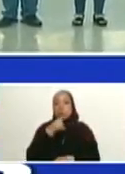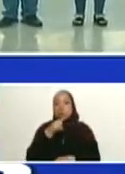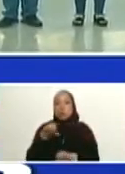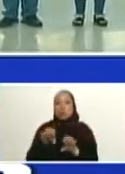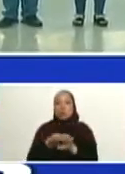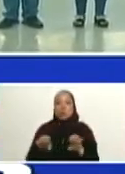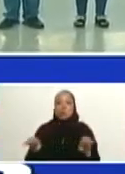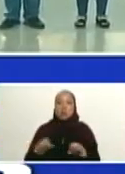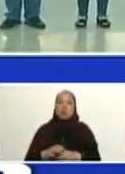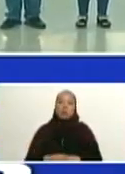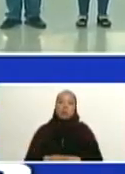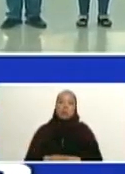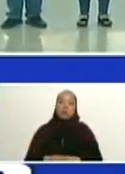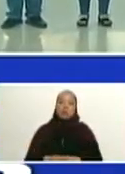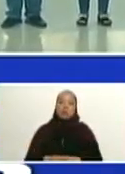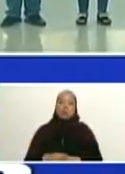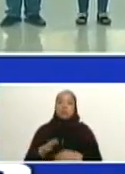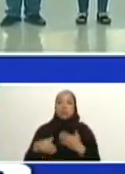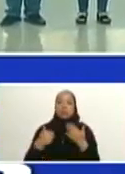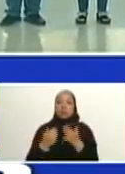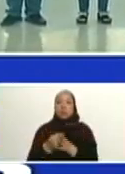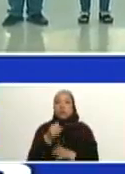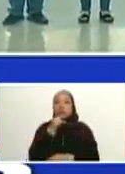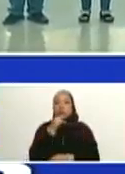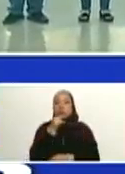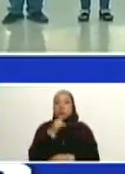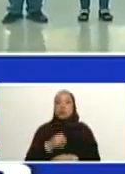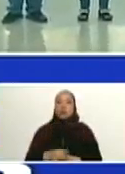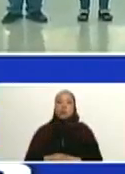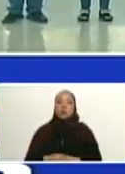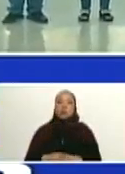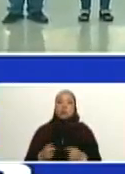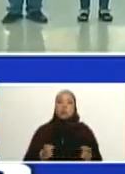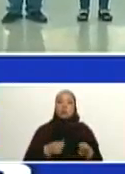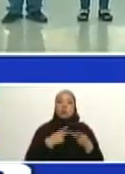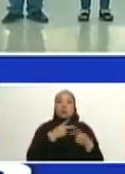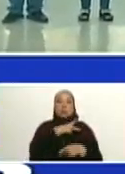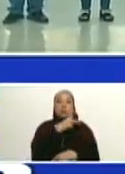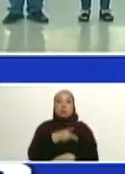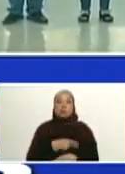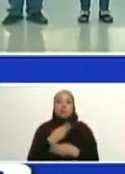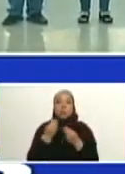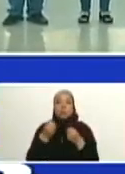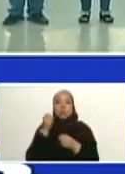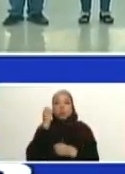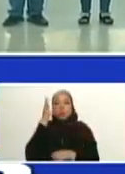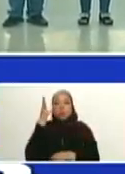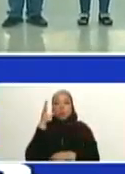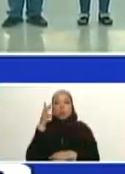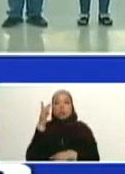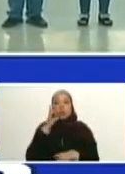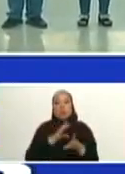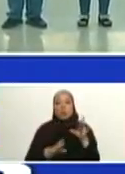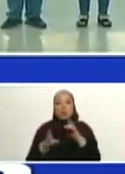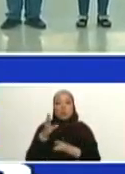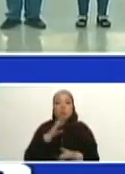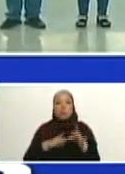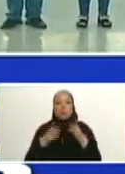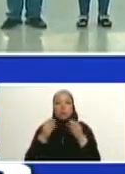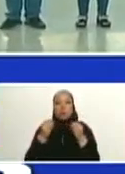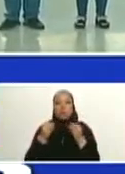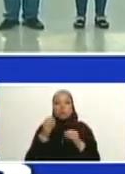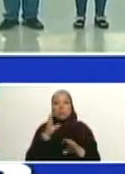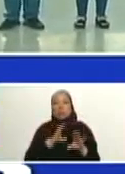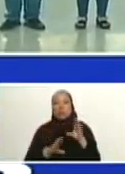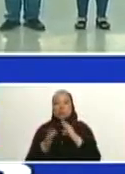valores. Si educamos a esta generación en valores, con mucho conocimiento científico, con mucha